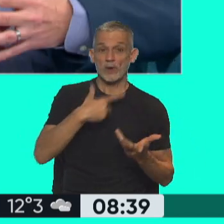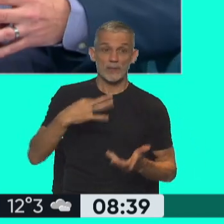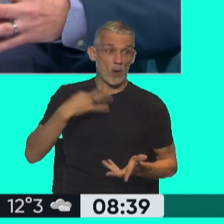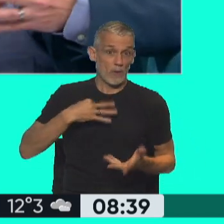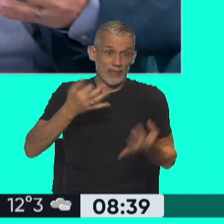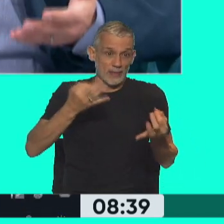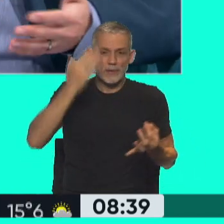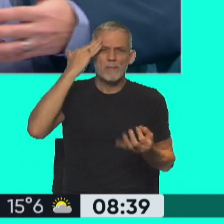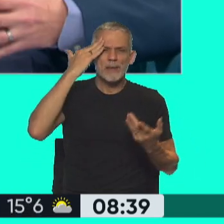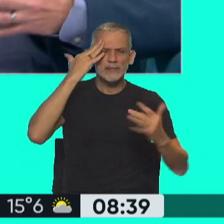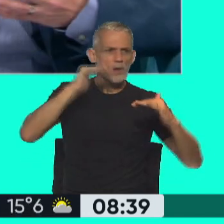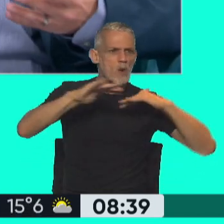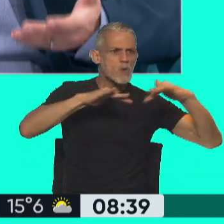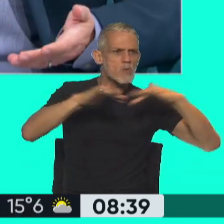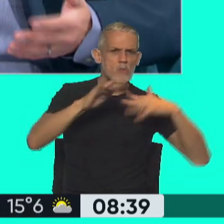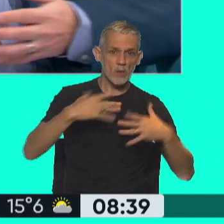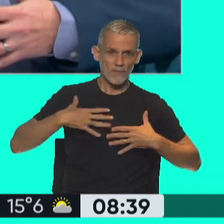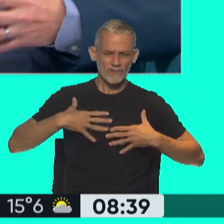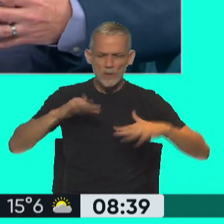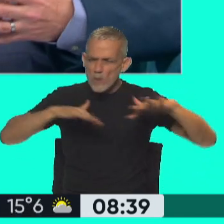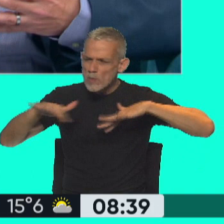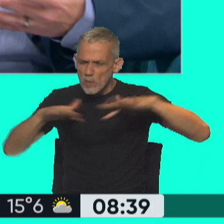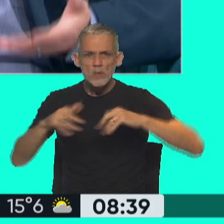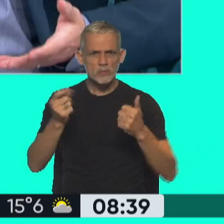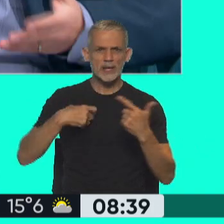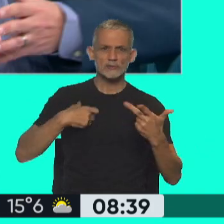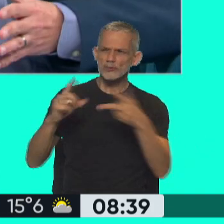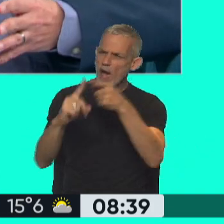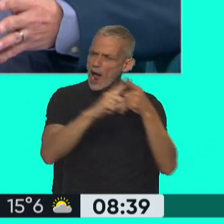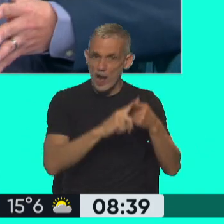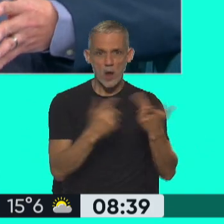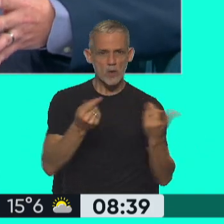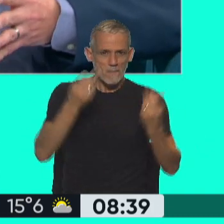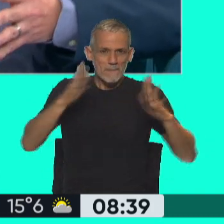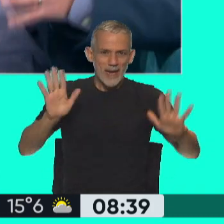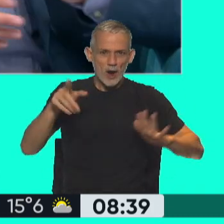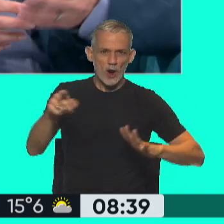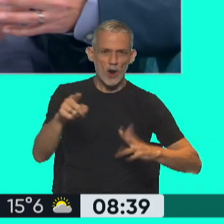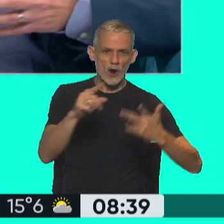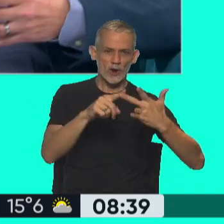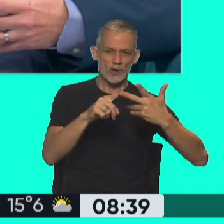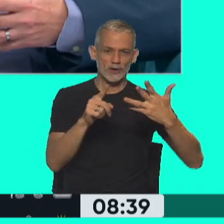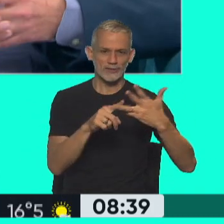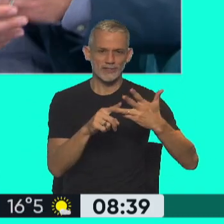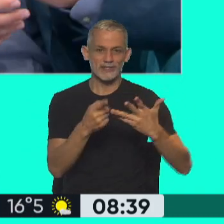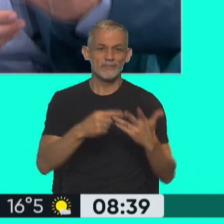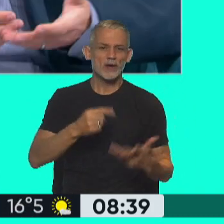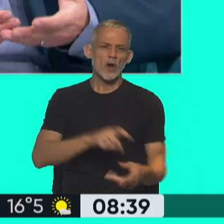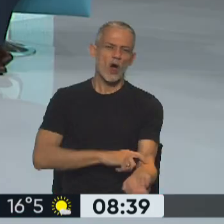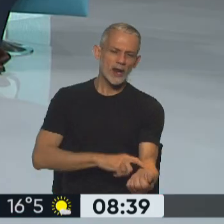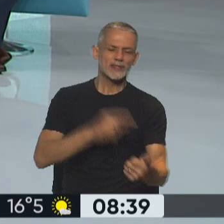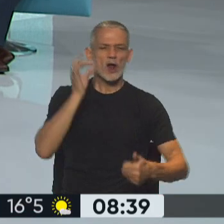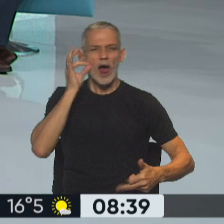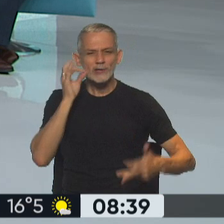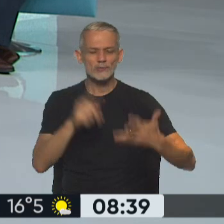vida mentalmente activa, físicamente activa, socialmente activa, tener controlada la presión, el colesterol, el